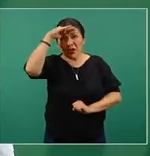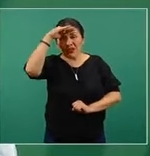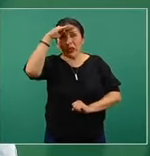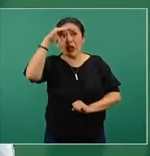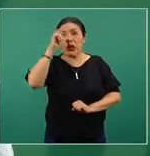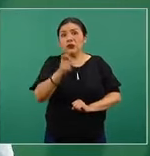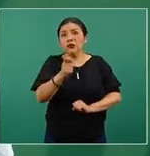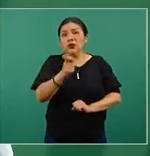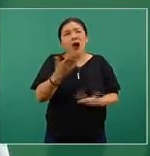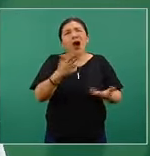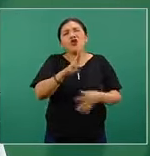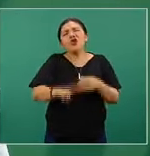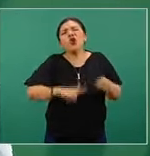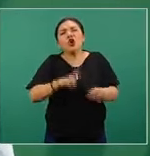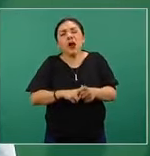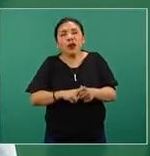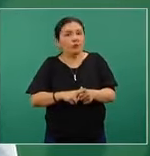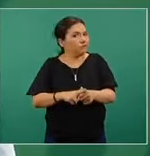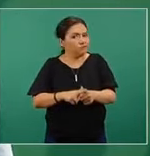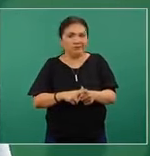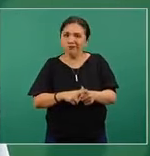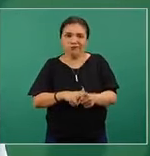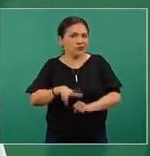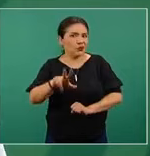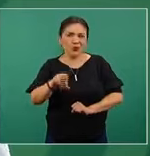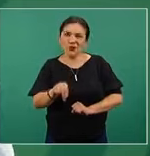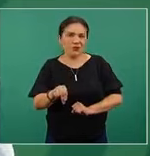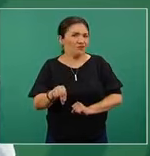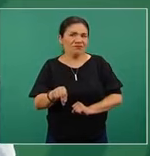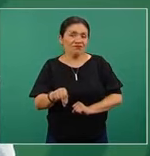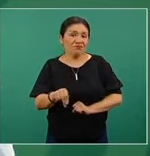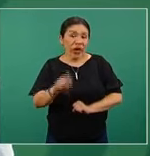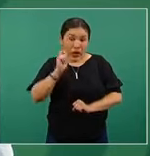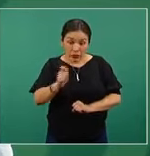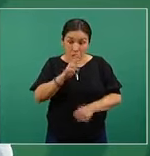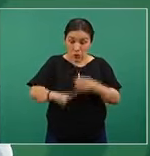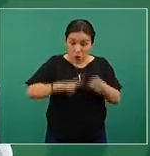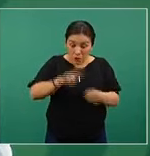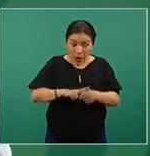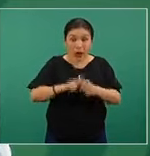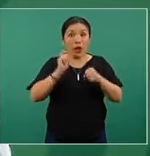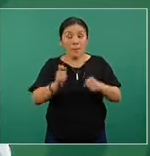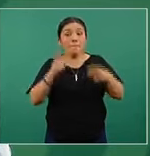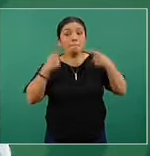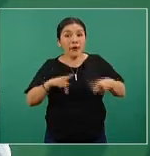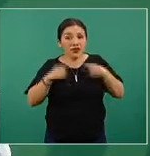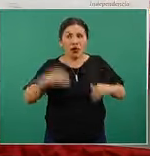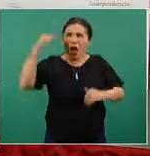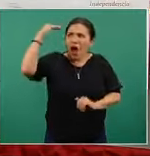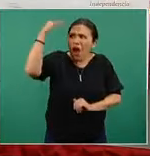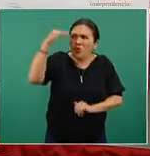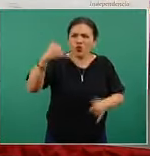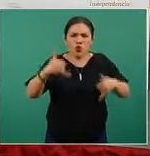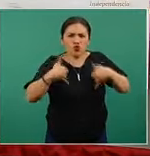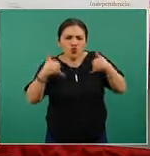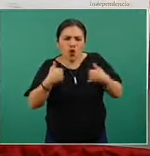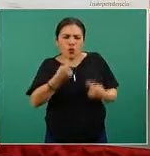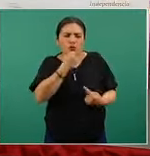es lo normal pues no lo normal es que tantos adultos jóvenes niños